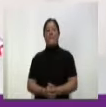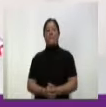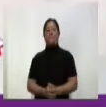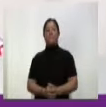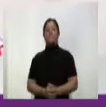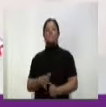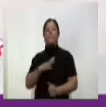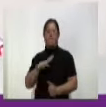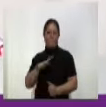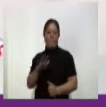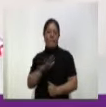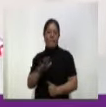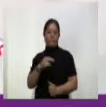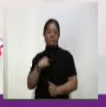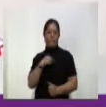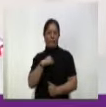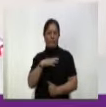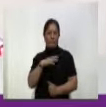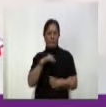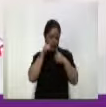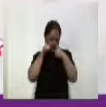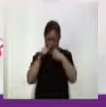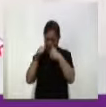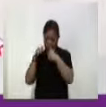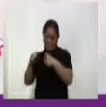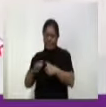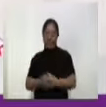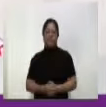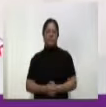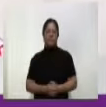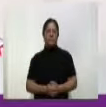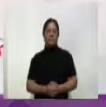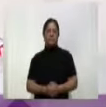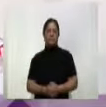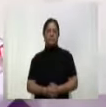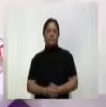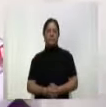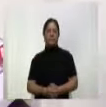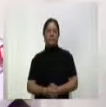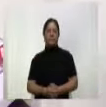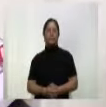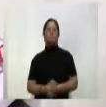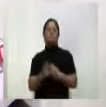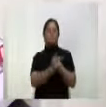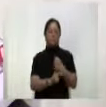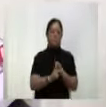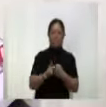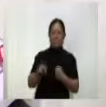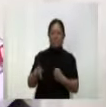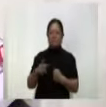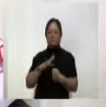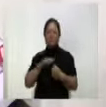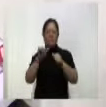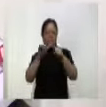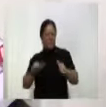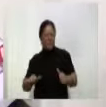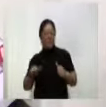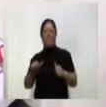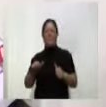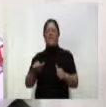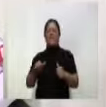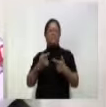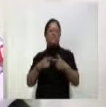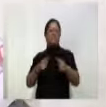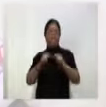creadas y vamos a estar dando la atención a los inmuebles, a las plazas, centros comerciales, plazas públicas, donde se llevará a